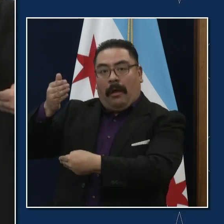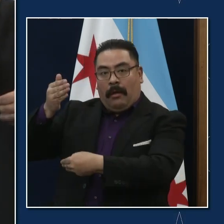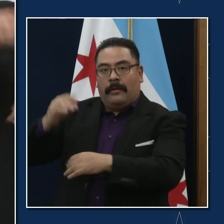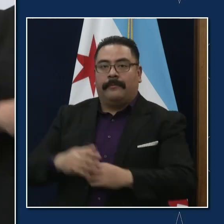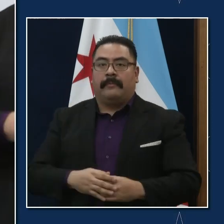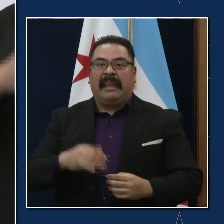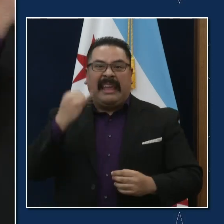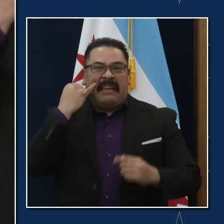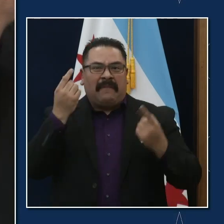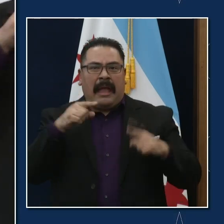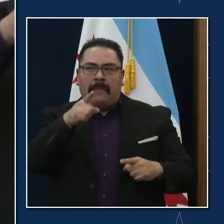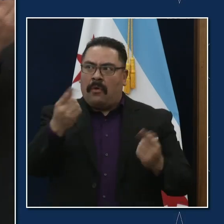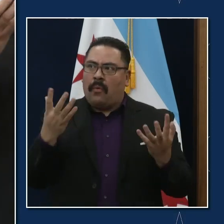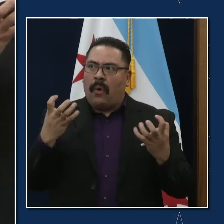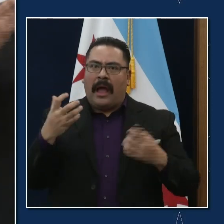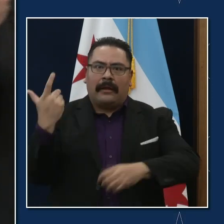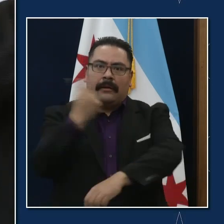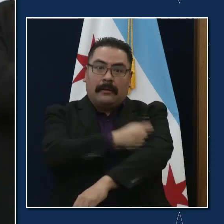en la ciudad,